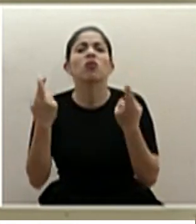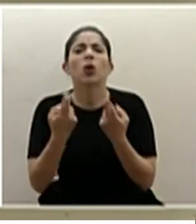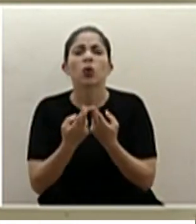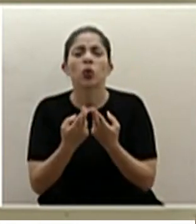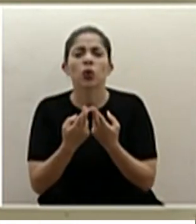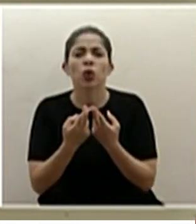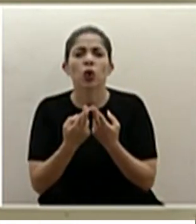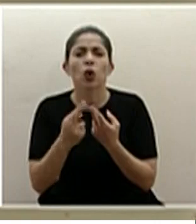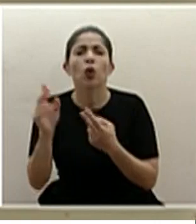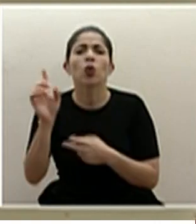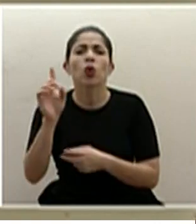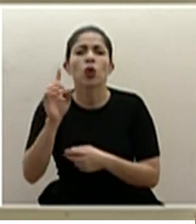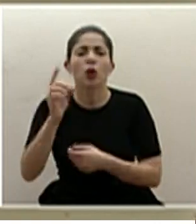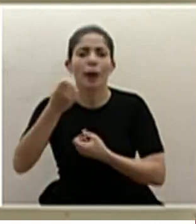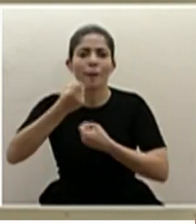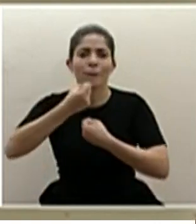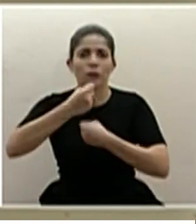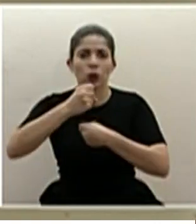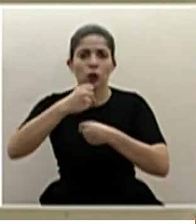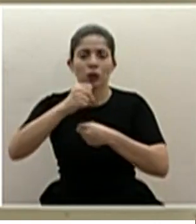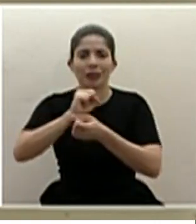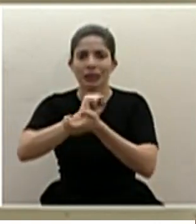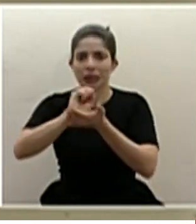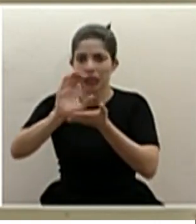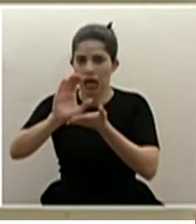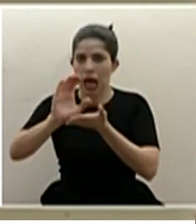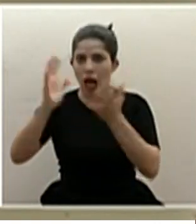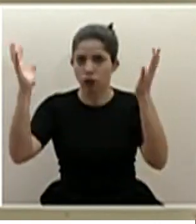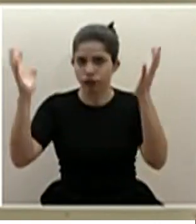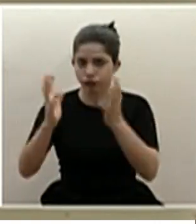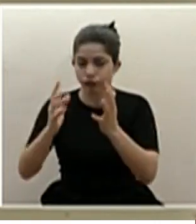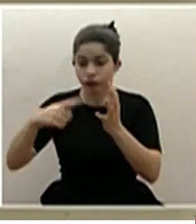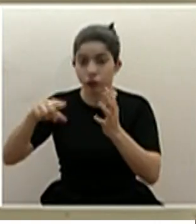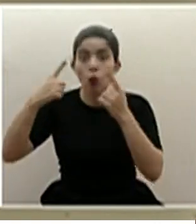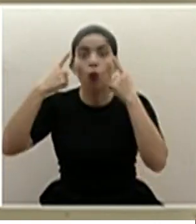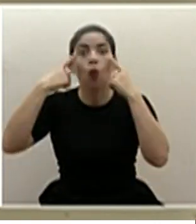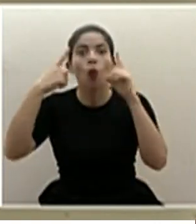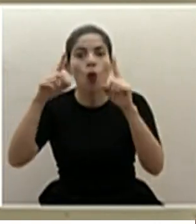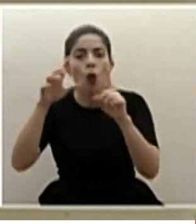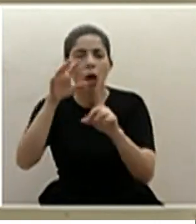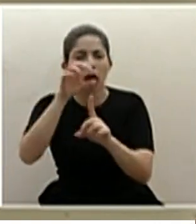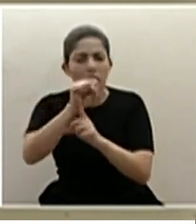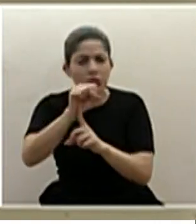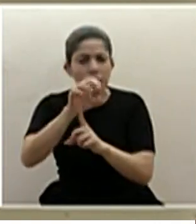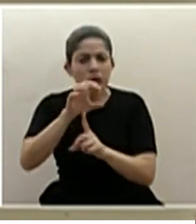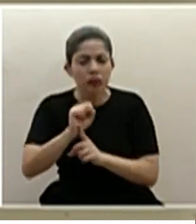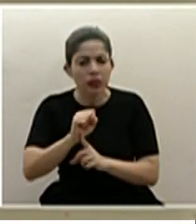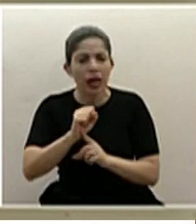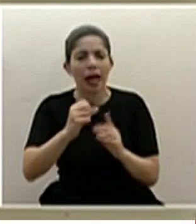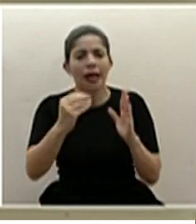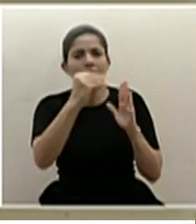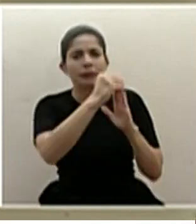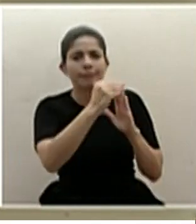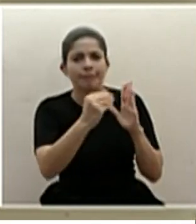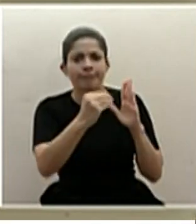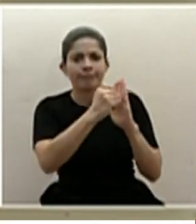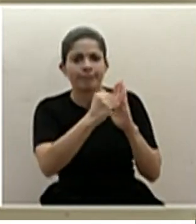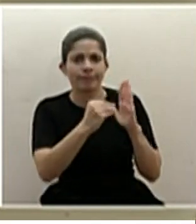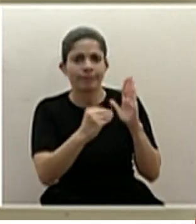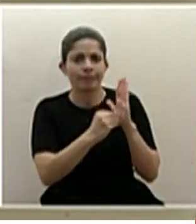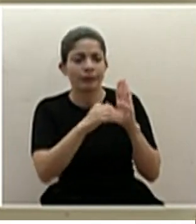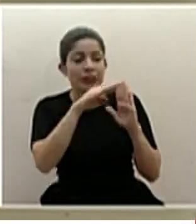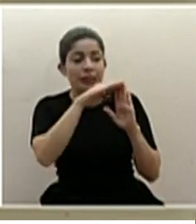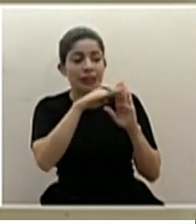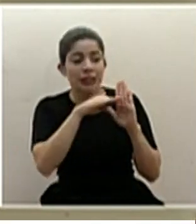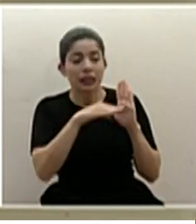en la municipalidad de San Carlos y logramos identificar medidas que